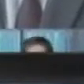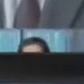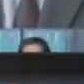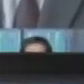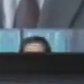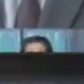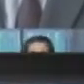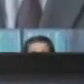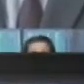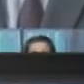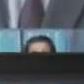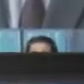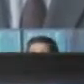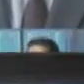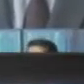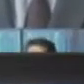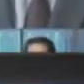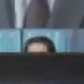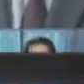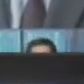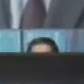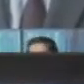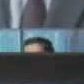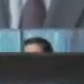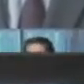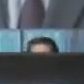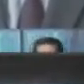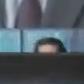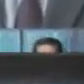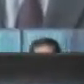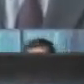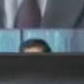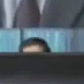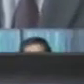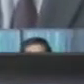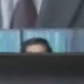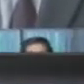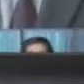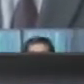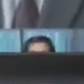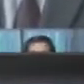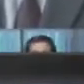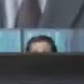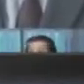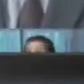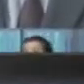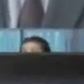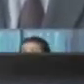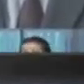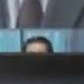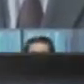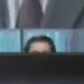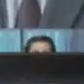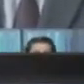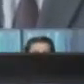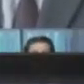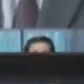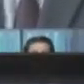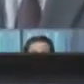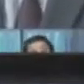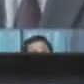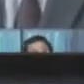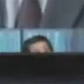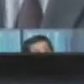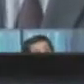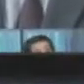ayudándonos buscando sobrevivientes entre los escombros sacando cuerpos también sin vida porque había que actuar muy rápidamente para